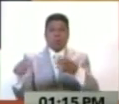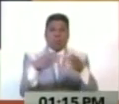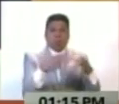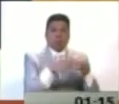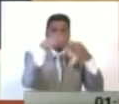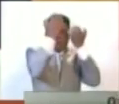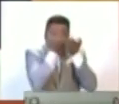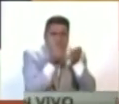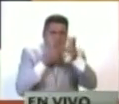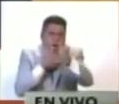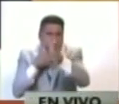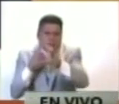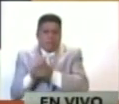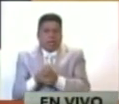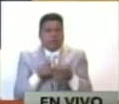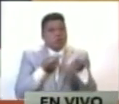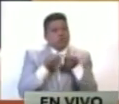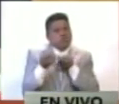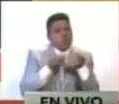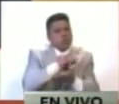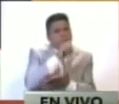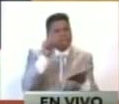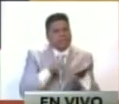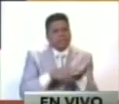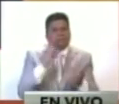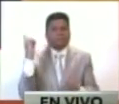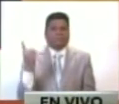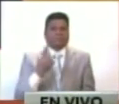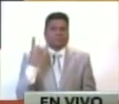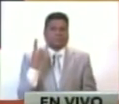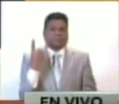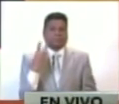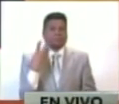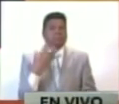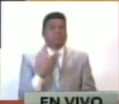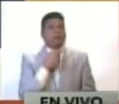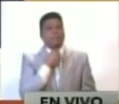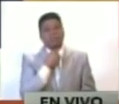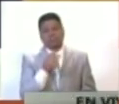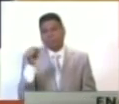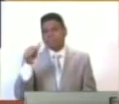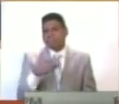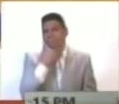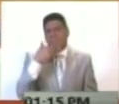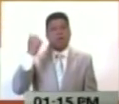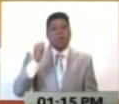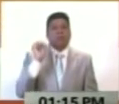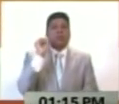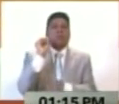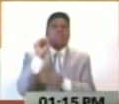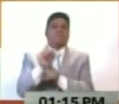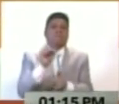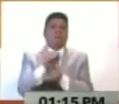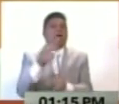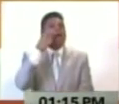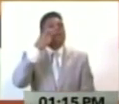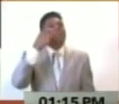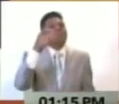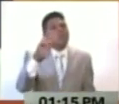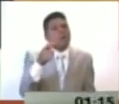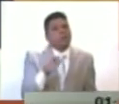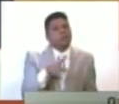terroristas, cuya regulación solamente está enfocada en causar violencia y sufrimiento a los pueblos, con un único objetivo, de